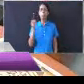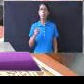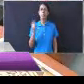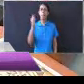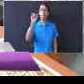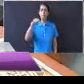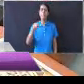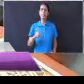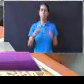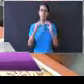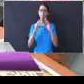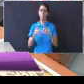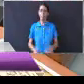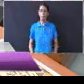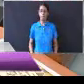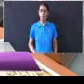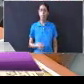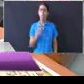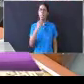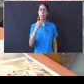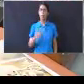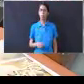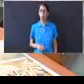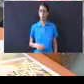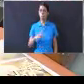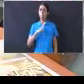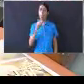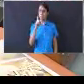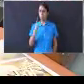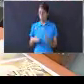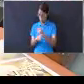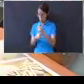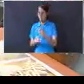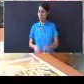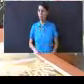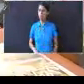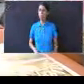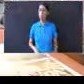malo? ¿Tienes algún problema? No. No. Y se le ha empezado a comer.